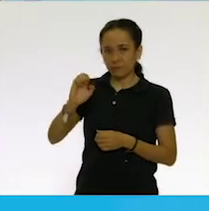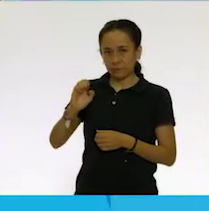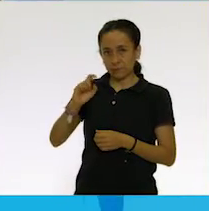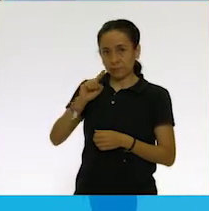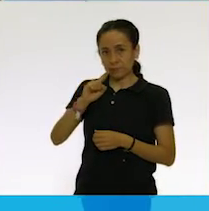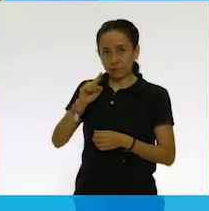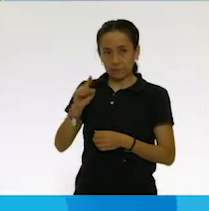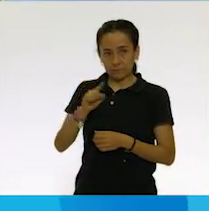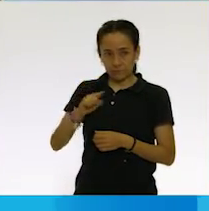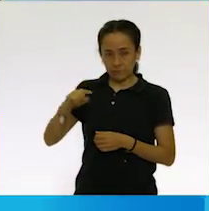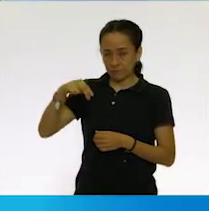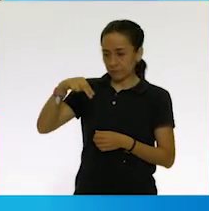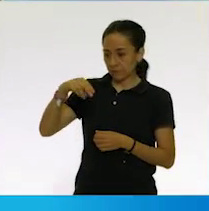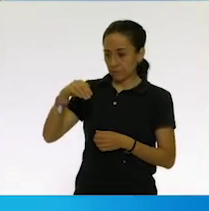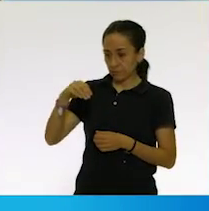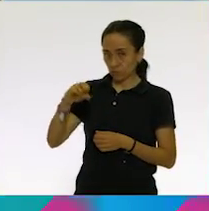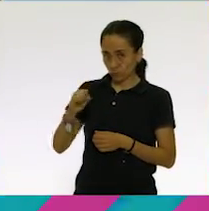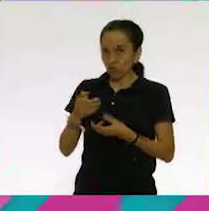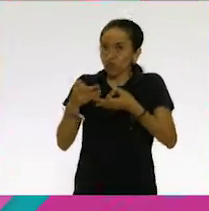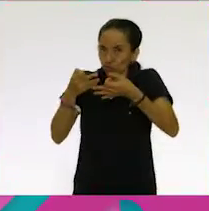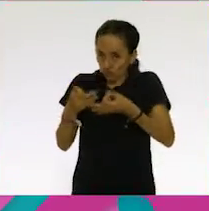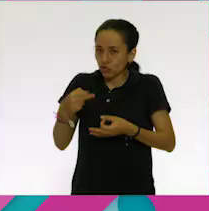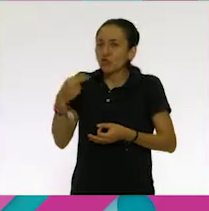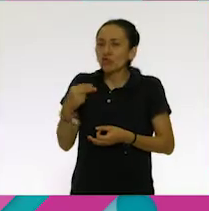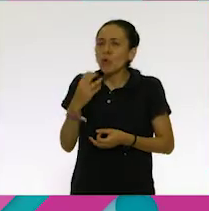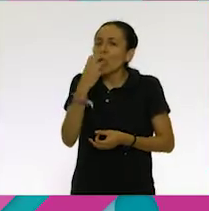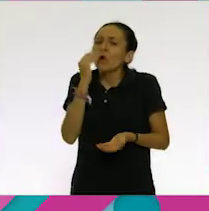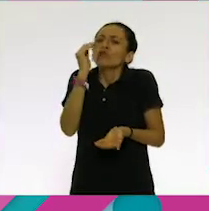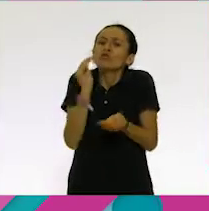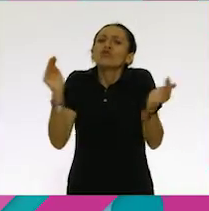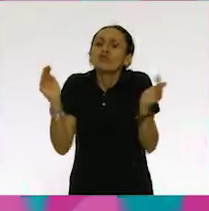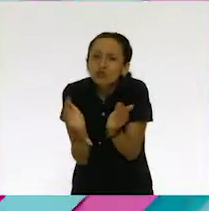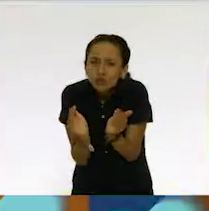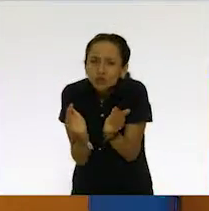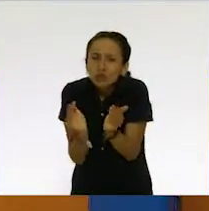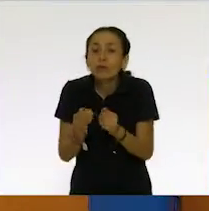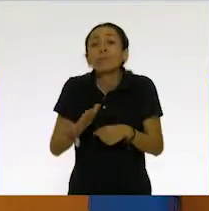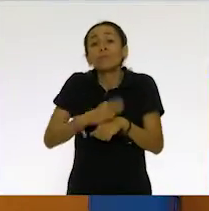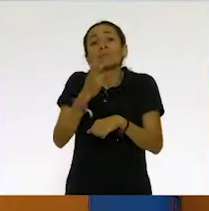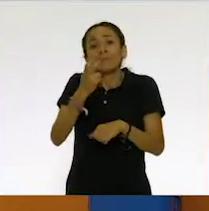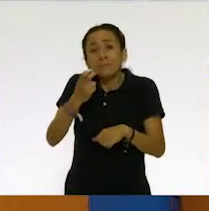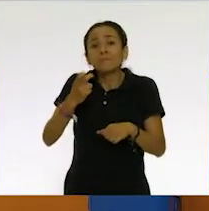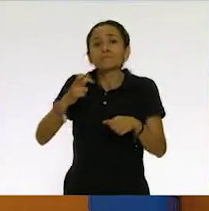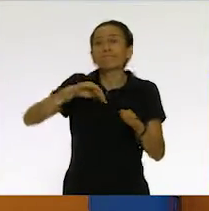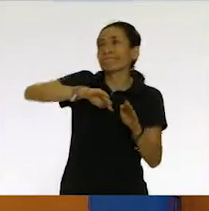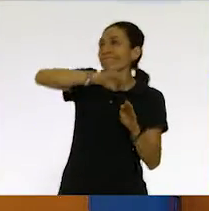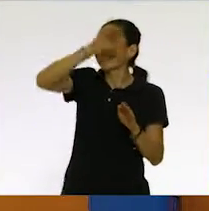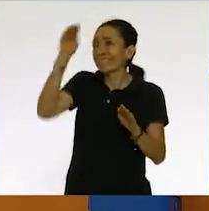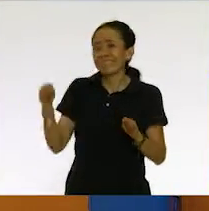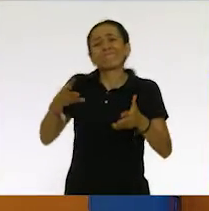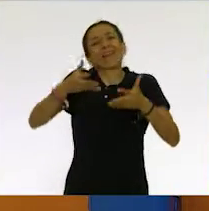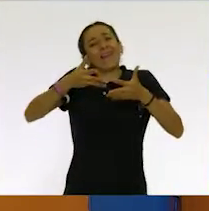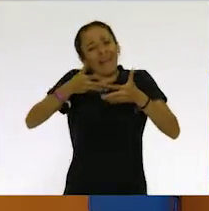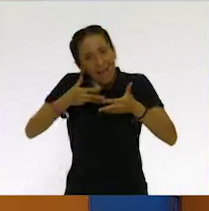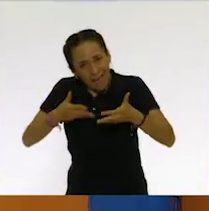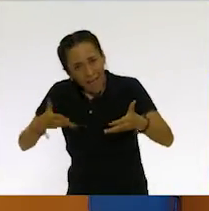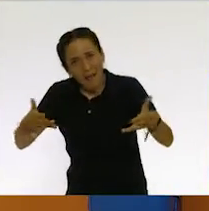es. Muy bien. Por lo que la cueva debe ser lo suficientemente grande para que vivan